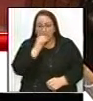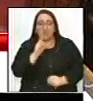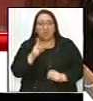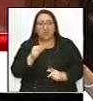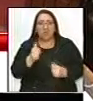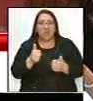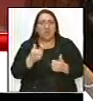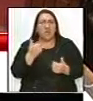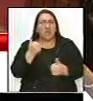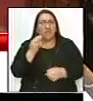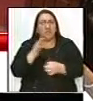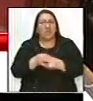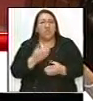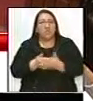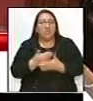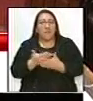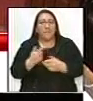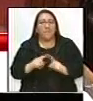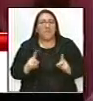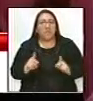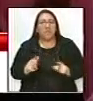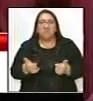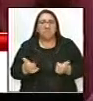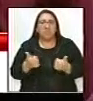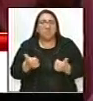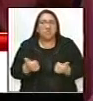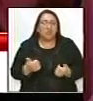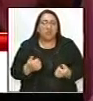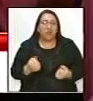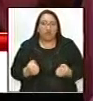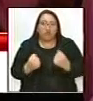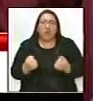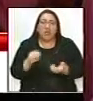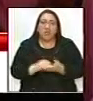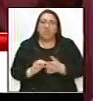de la propuesta, pero es inconsistente. ¿Por qué? Porque,